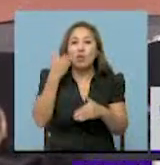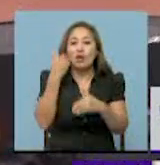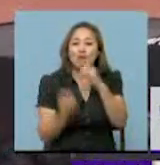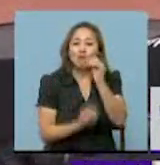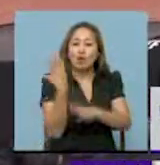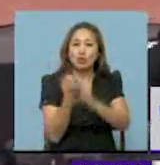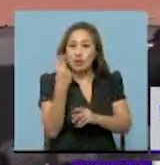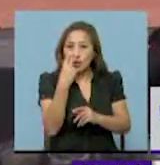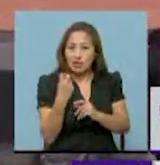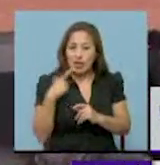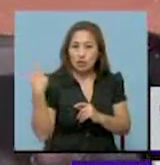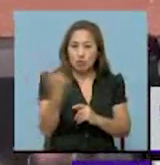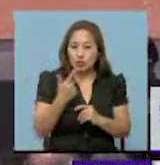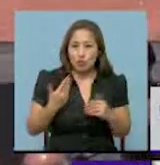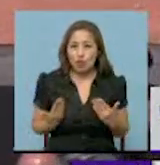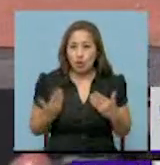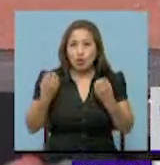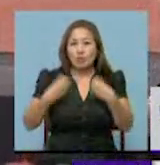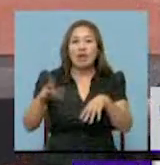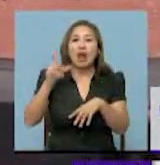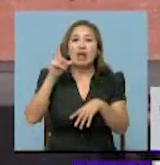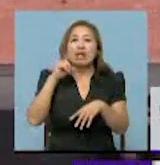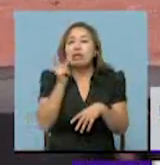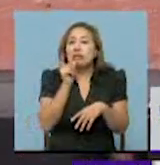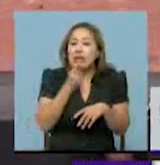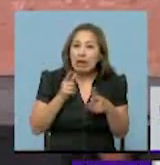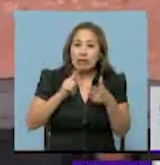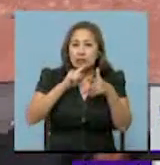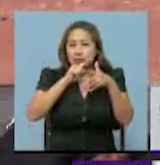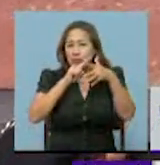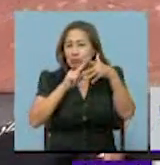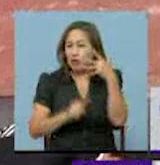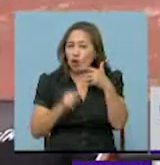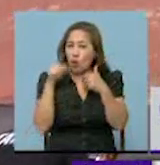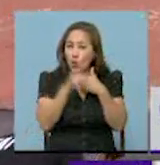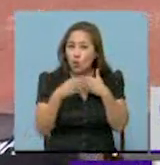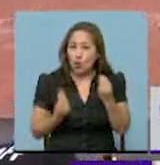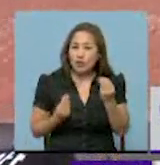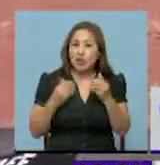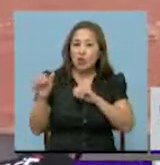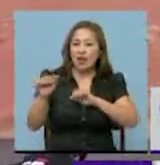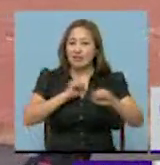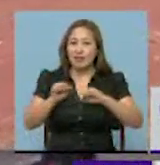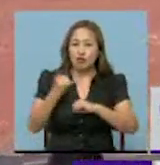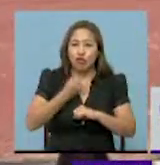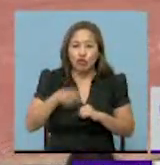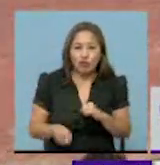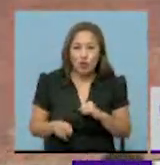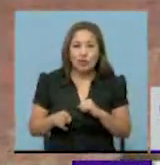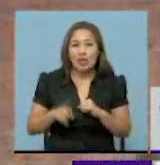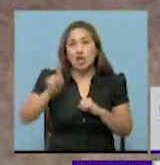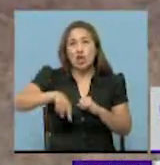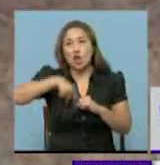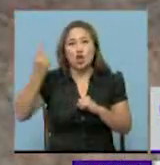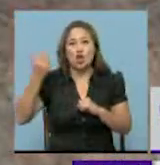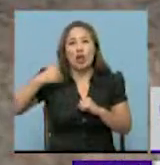no solo a partir del shale gas, el shale oil no convencional, que es una revolución que está pasando en el otro